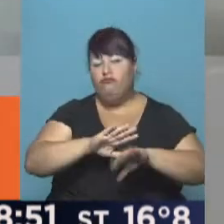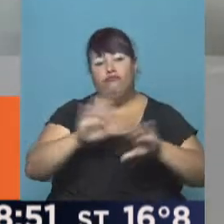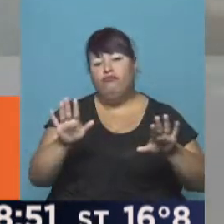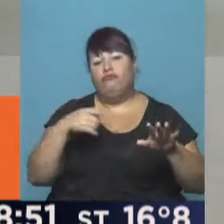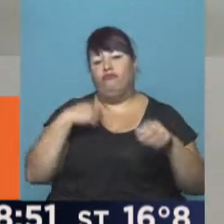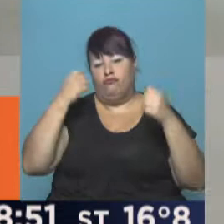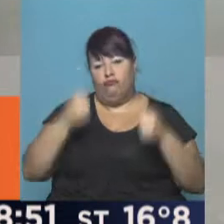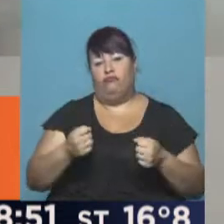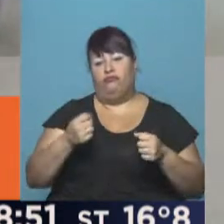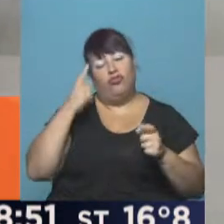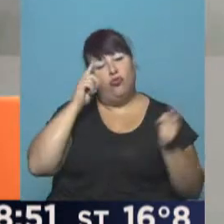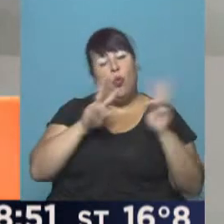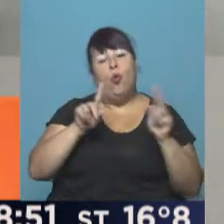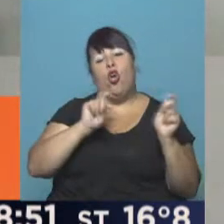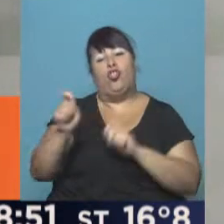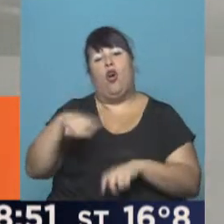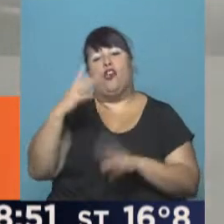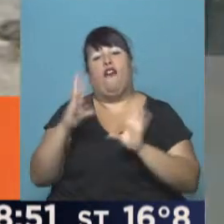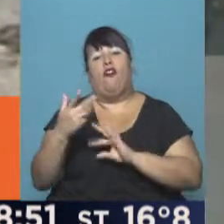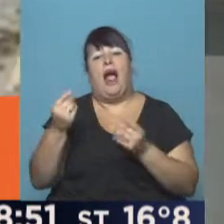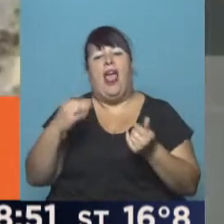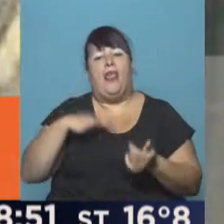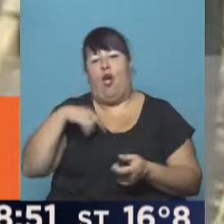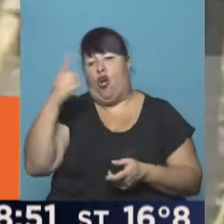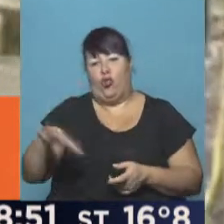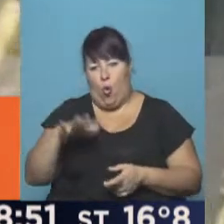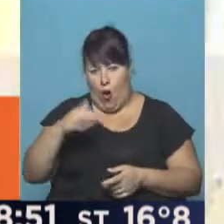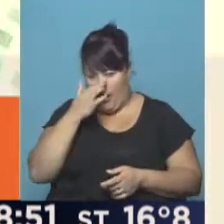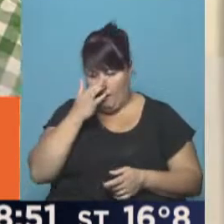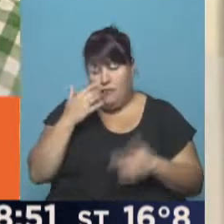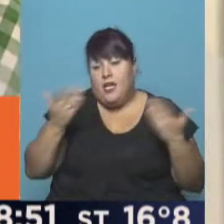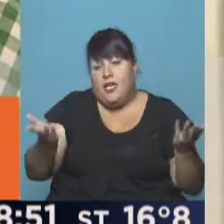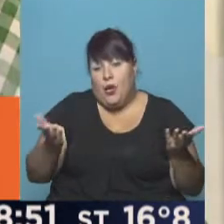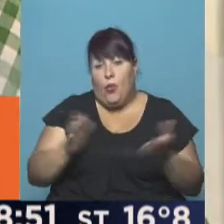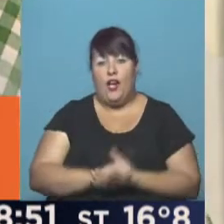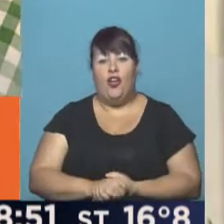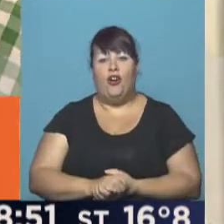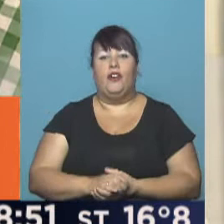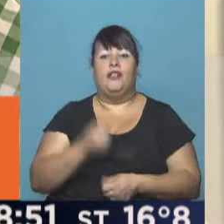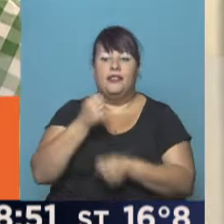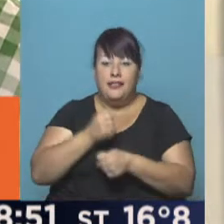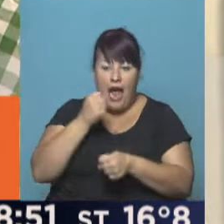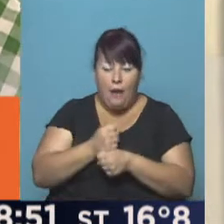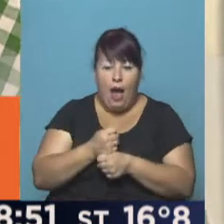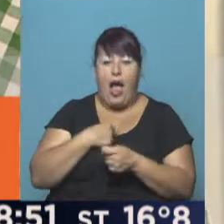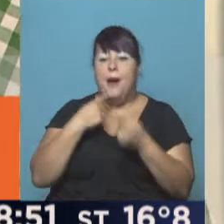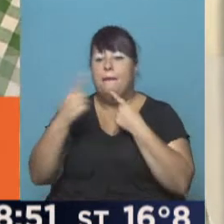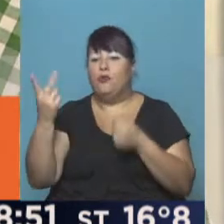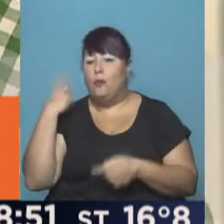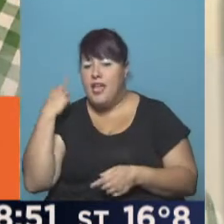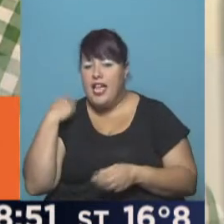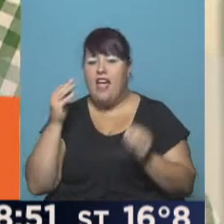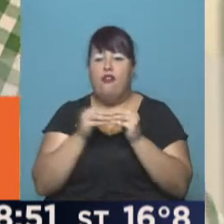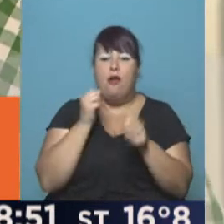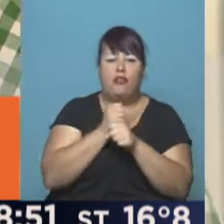Entonces pasó a ser una opción buscar una mejor calidad de vida en otro lugar. Y bueno, el trabajo lo consulté con mi jefe, con mi